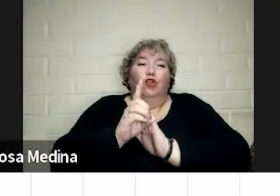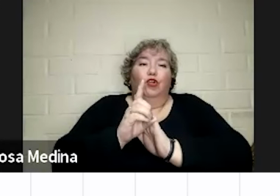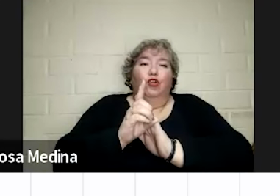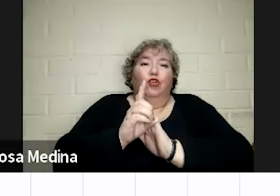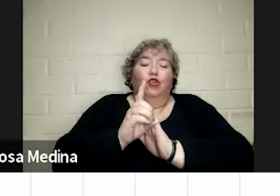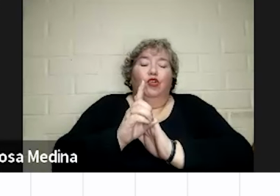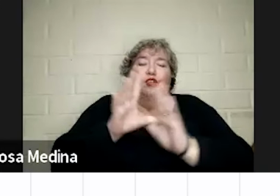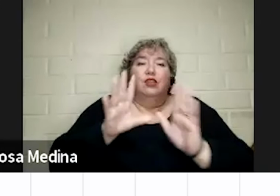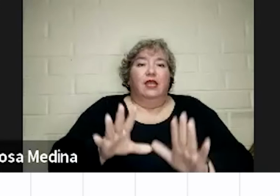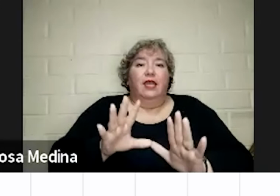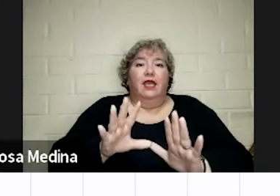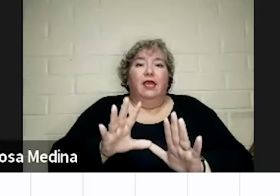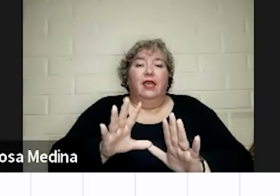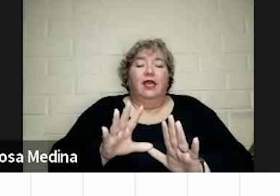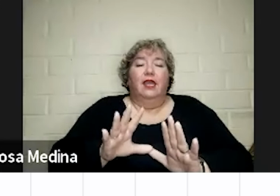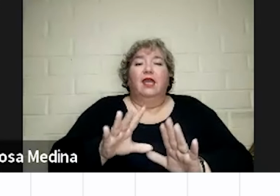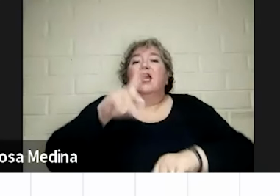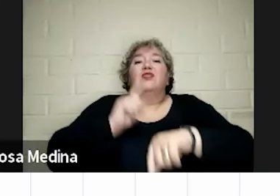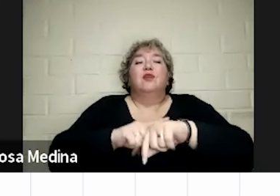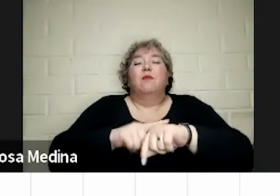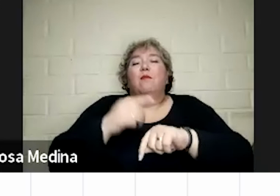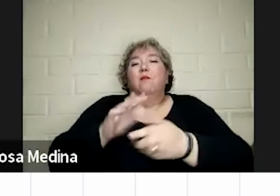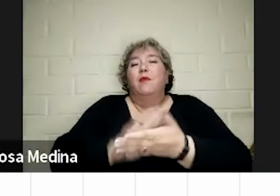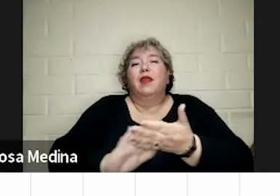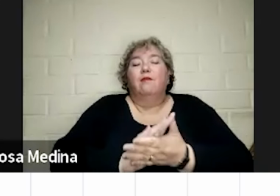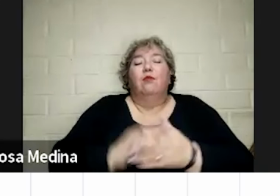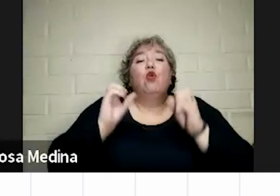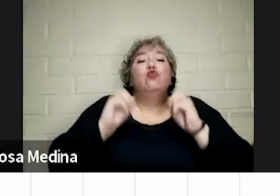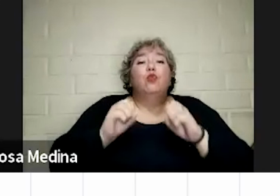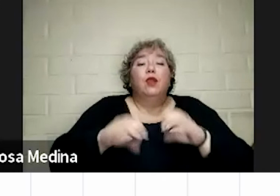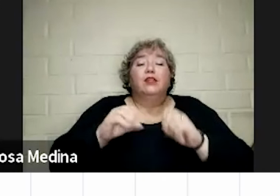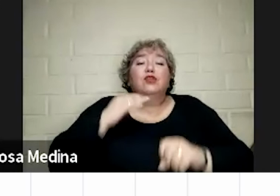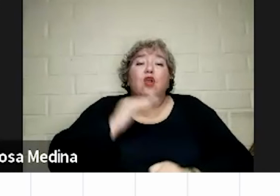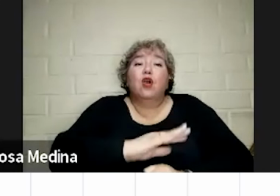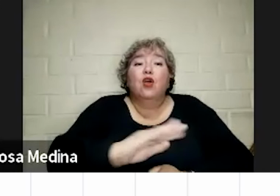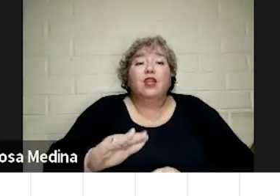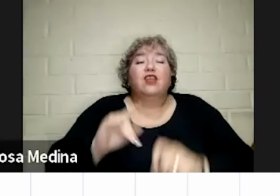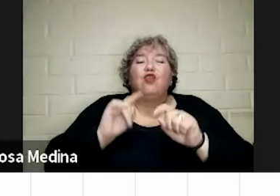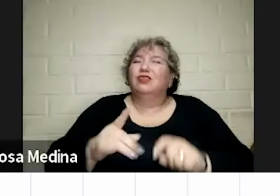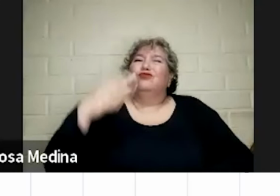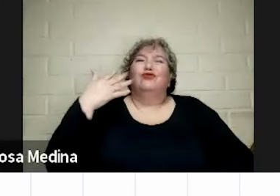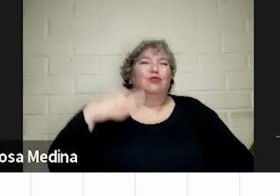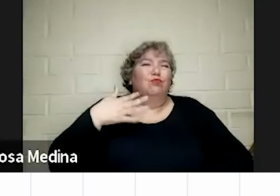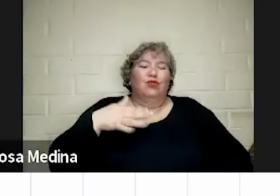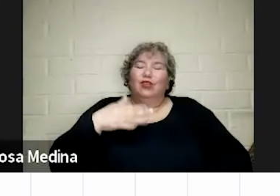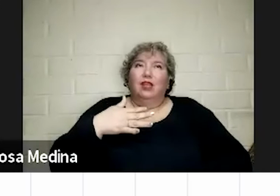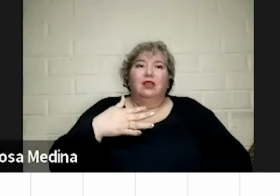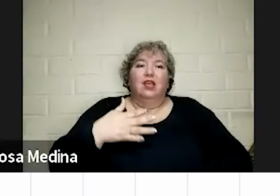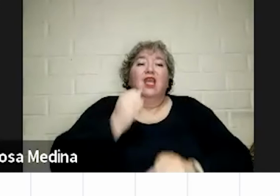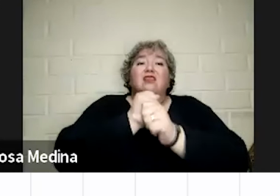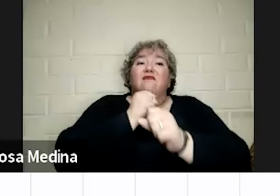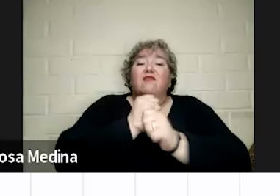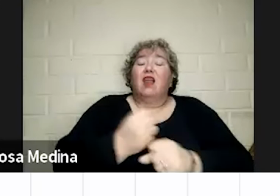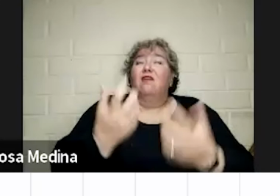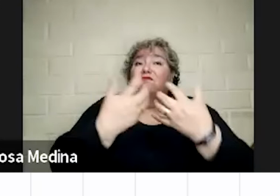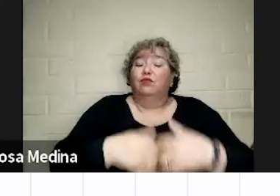durante la etapa de la educación parvularia, por eso es tan importante trabajar las funciones ejecutivas justamente con mucho énfasis en